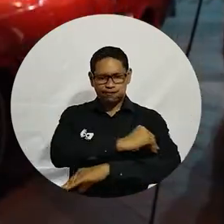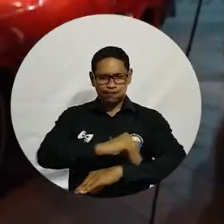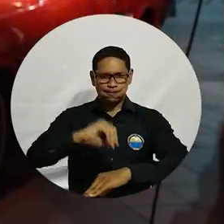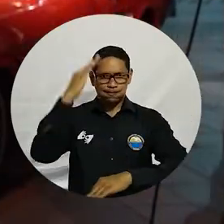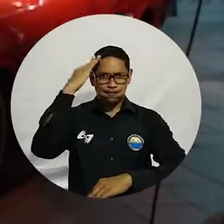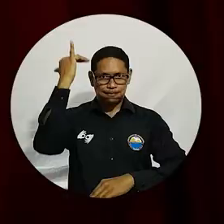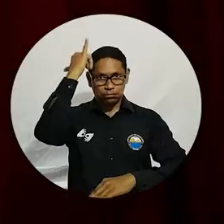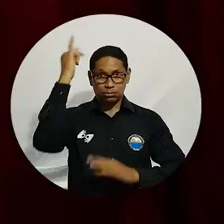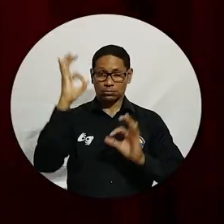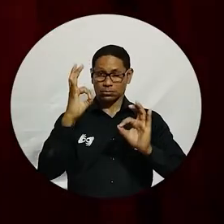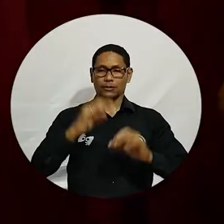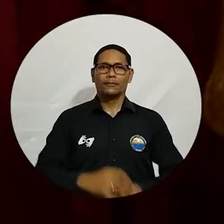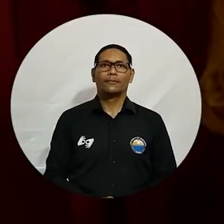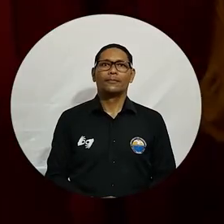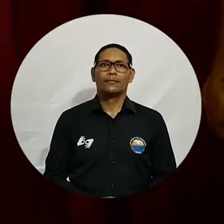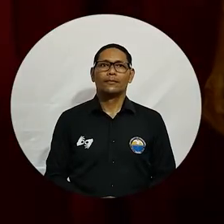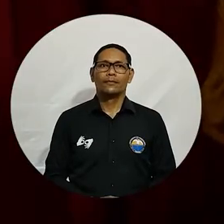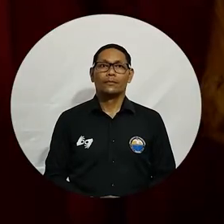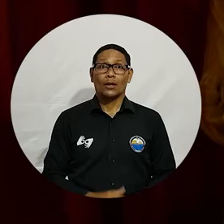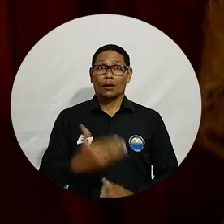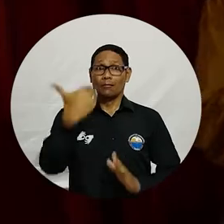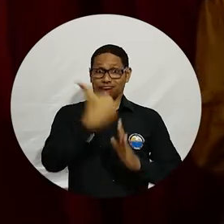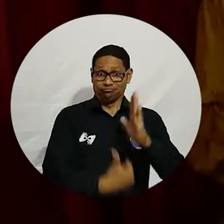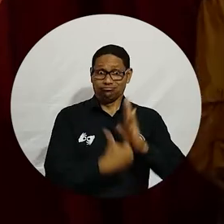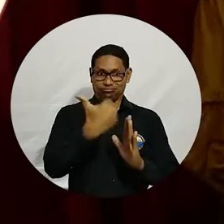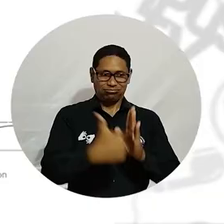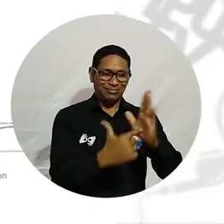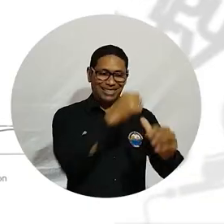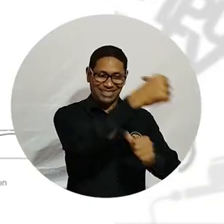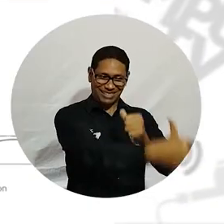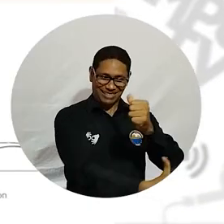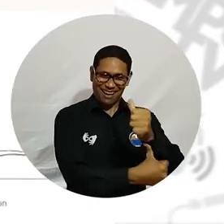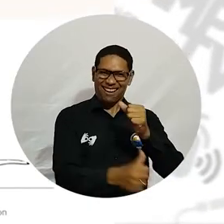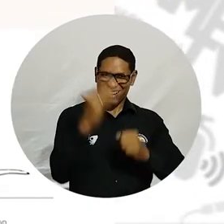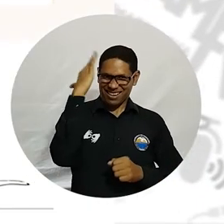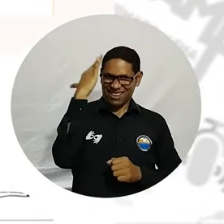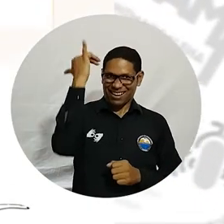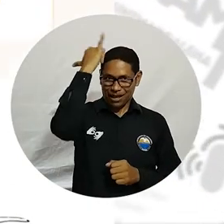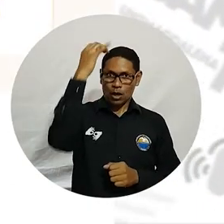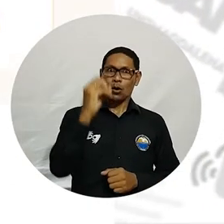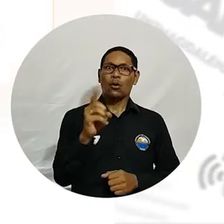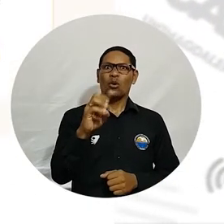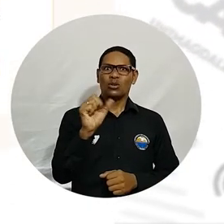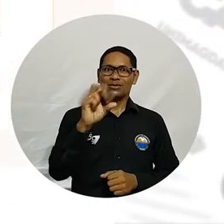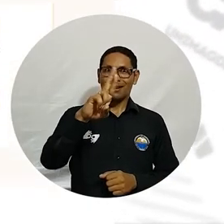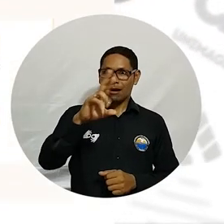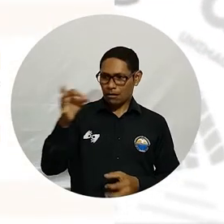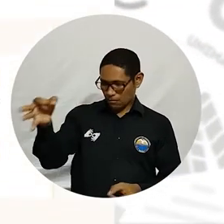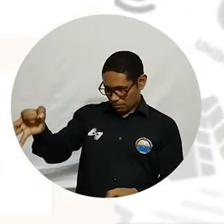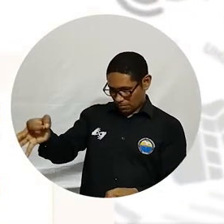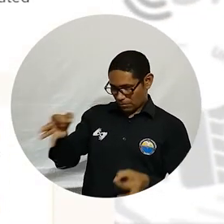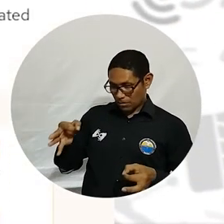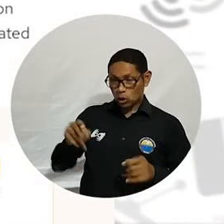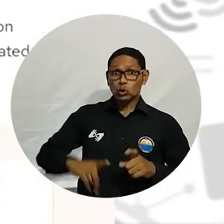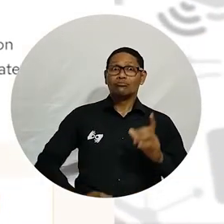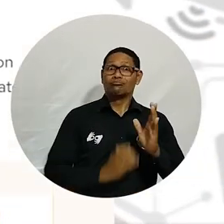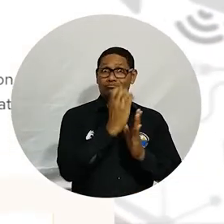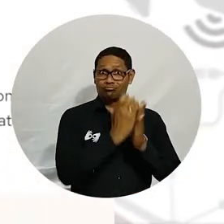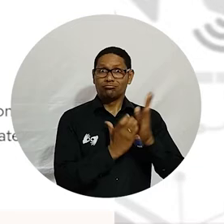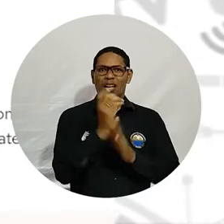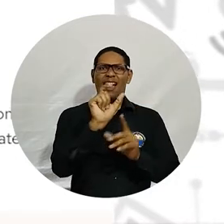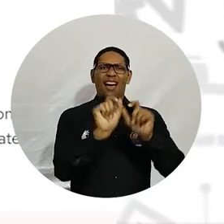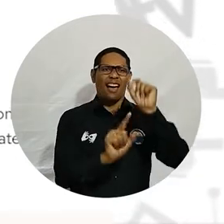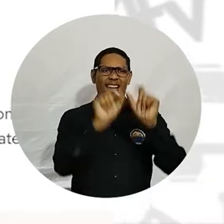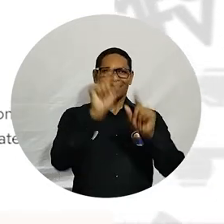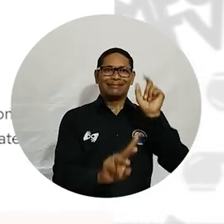en gestión académica. El documento recibido por el vicerrector académico Óscar García Vargas también refiere a la renovación del